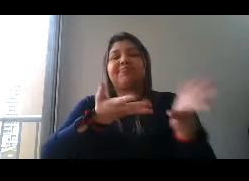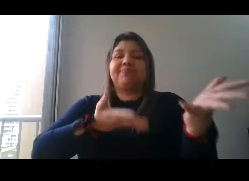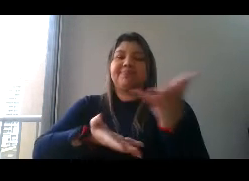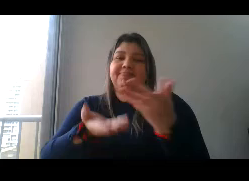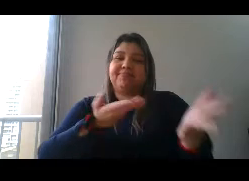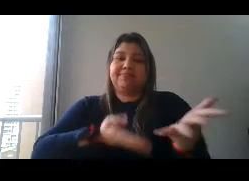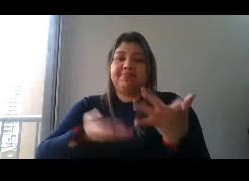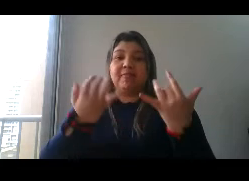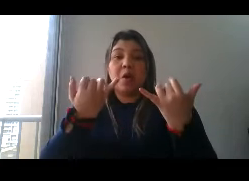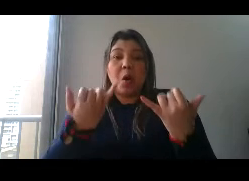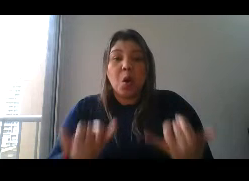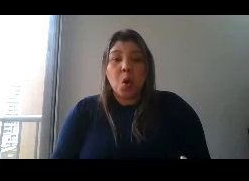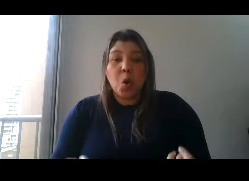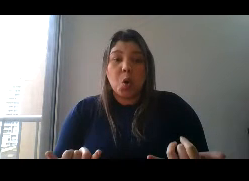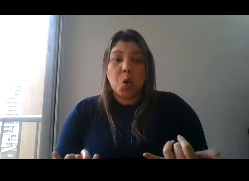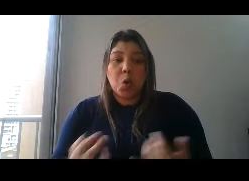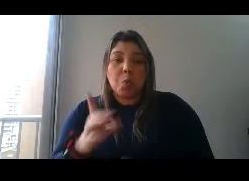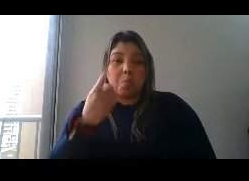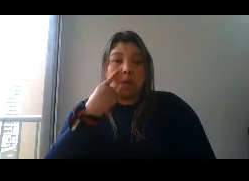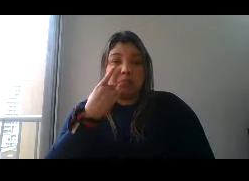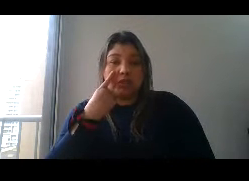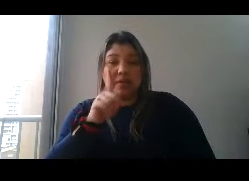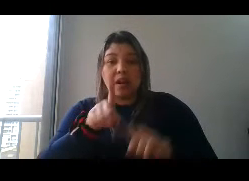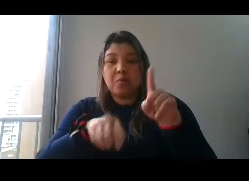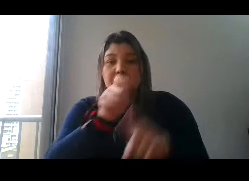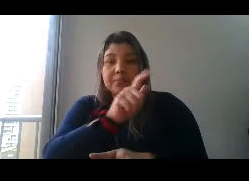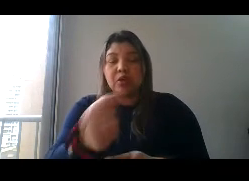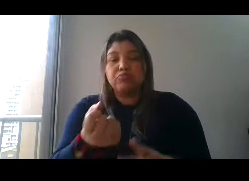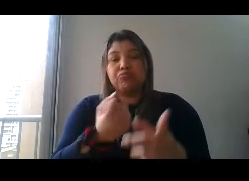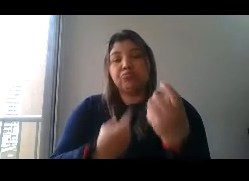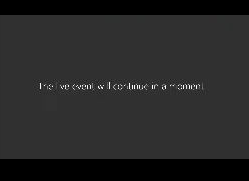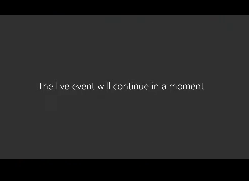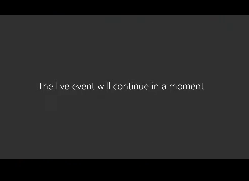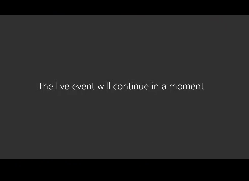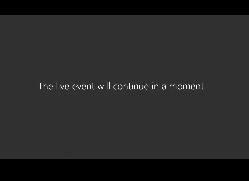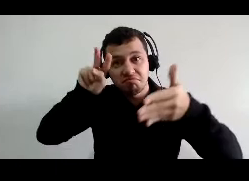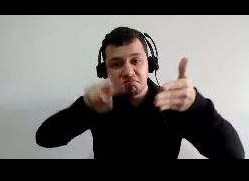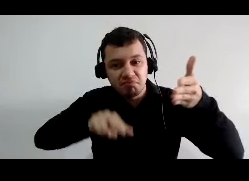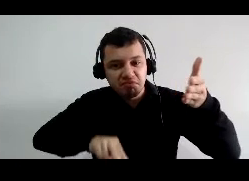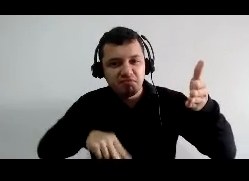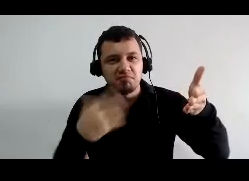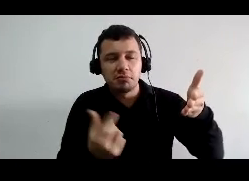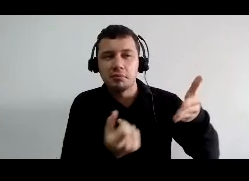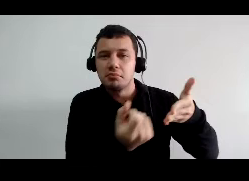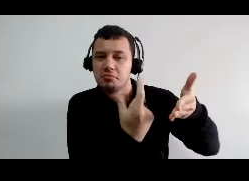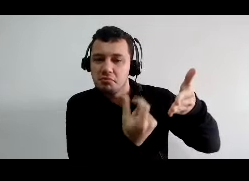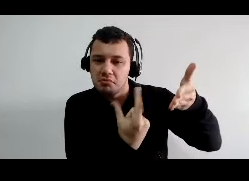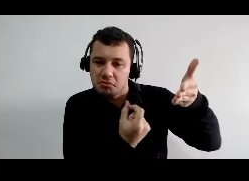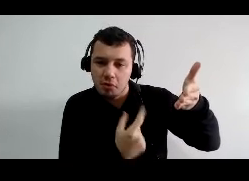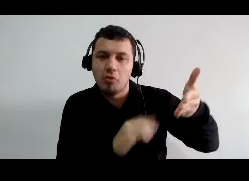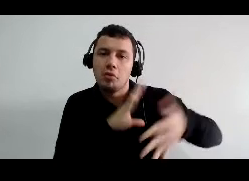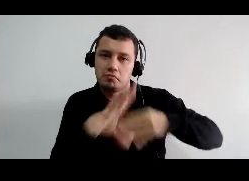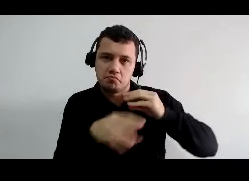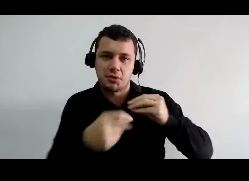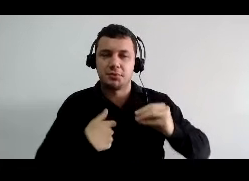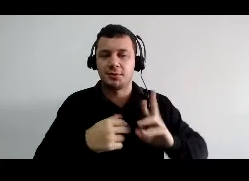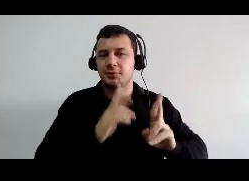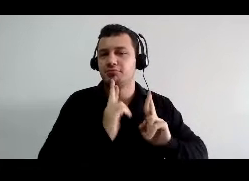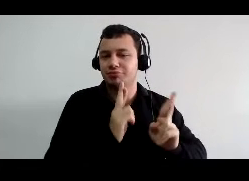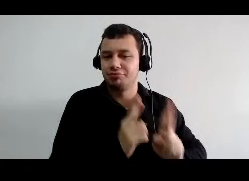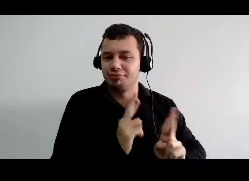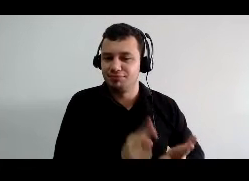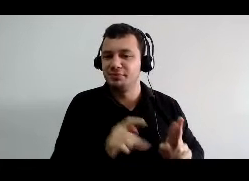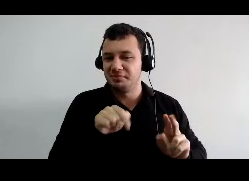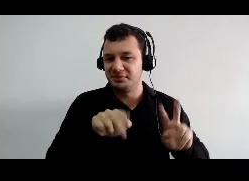Nos disponemos a revisar las preguntas y respuestas del tema, donde estén